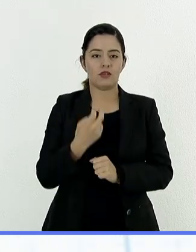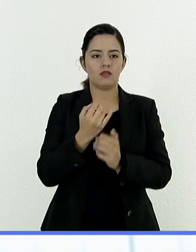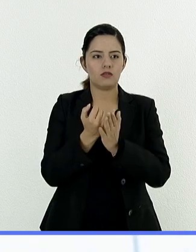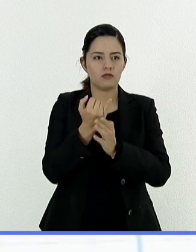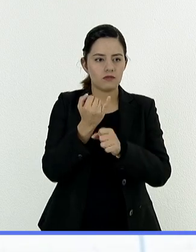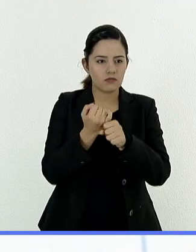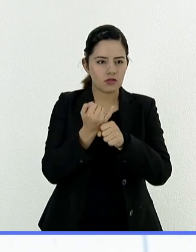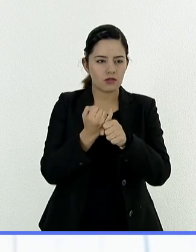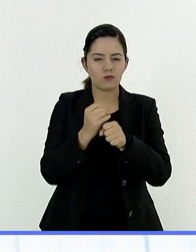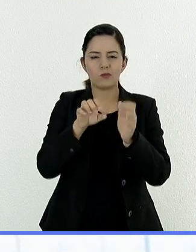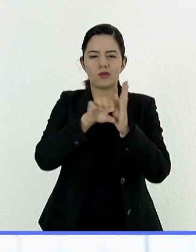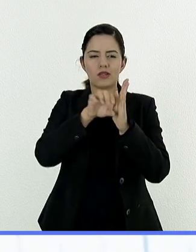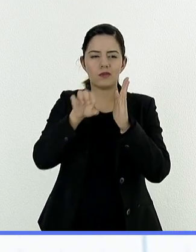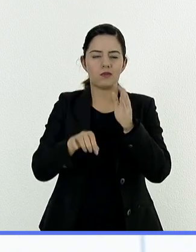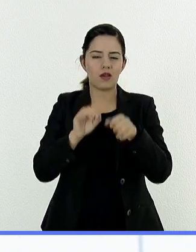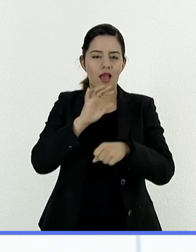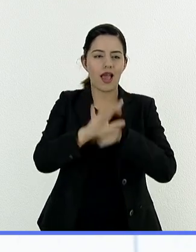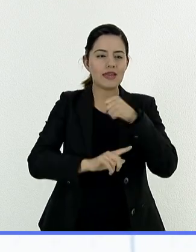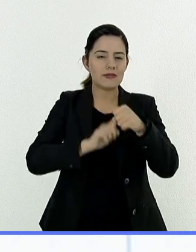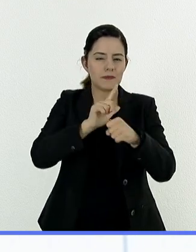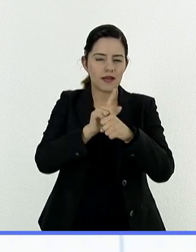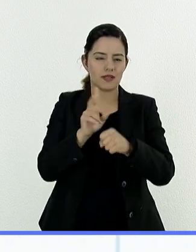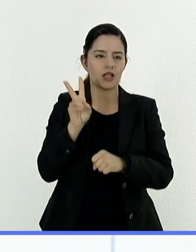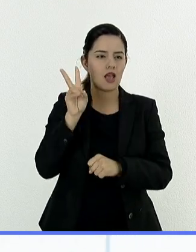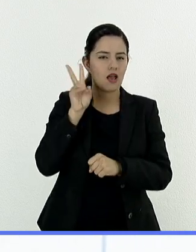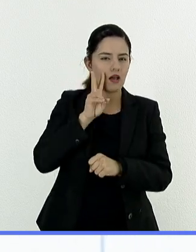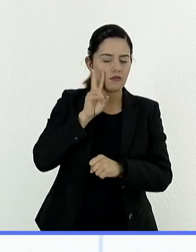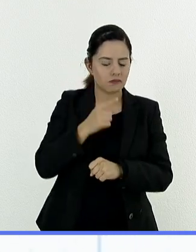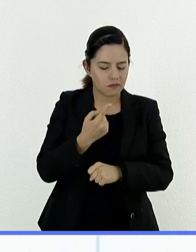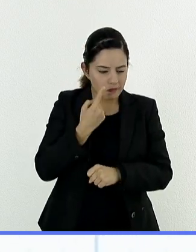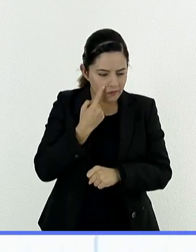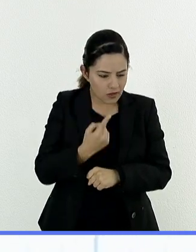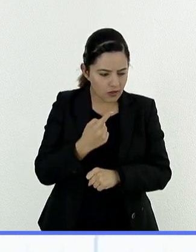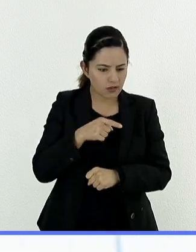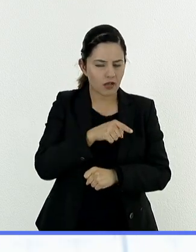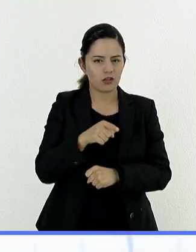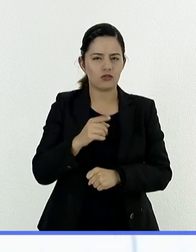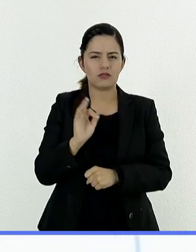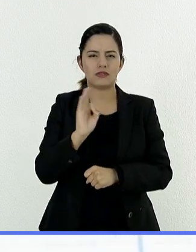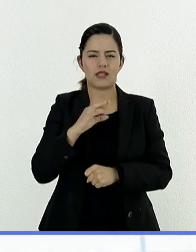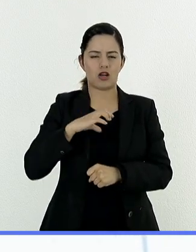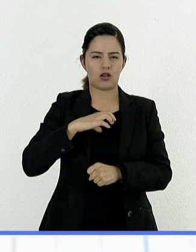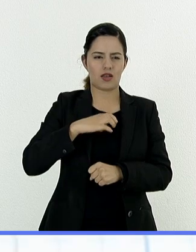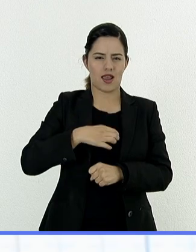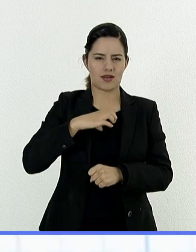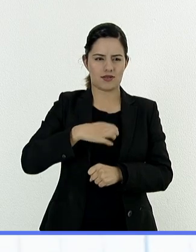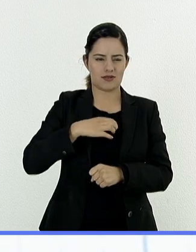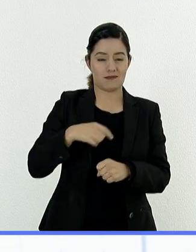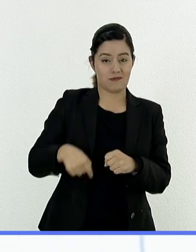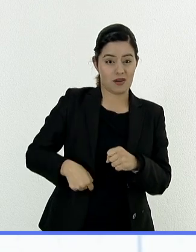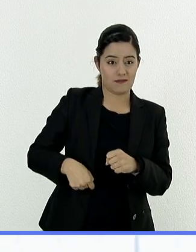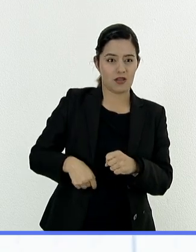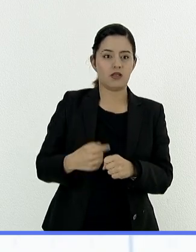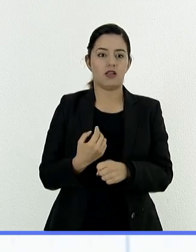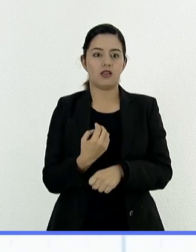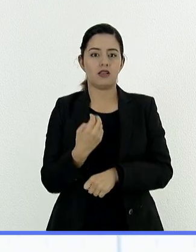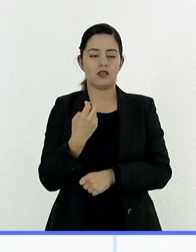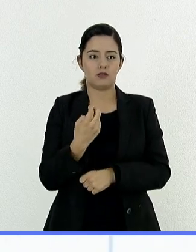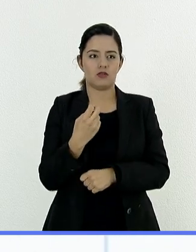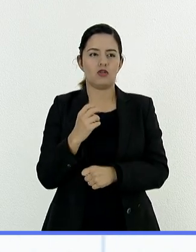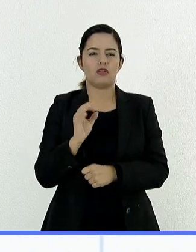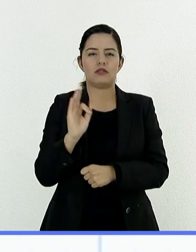a través de modelos animales los primeros resultados que cuando hay presencia de cáncer de colon y se consume dióxido de titanio frecuentemente